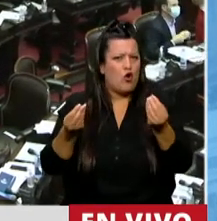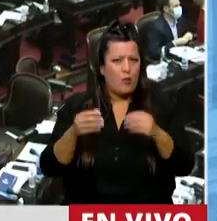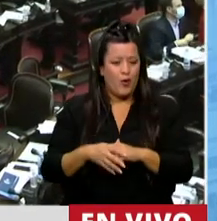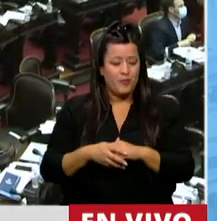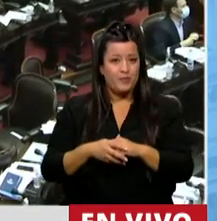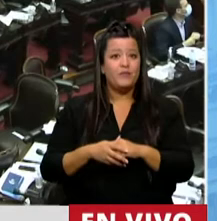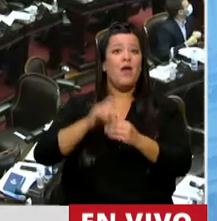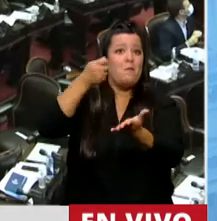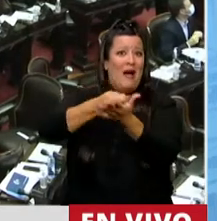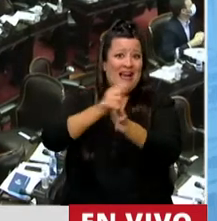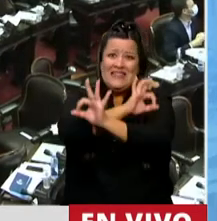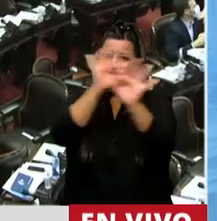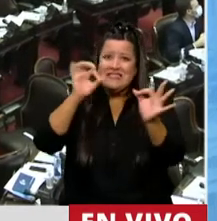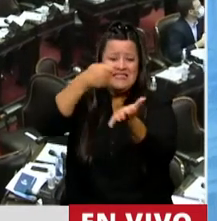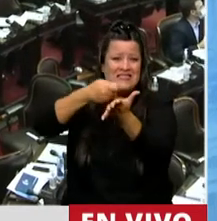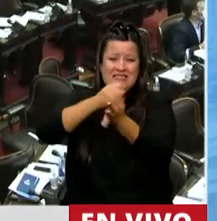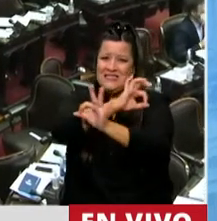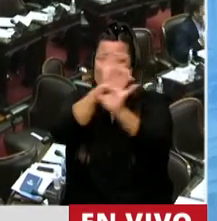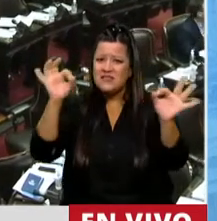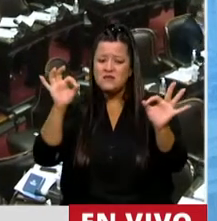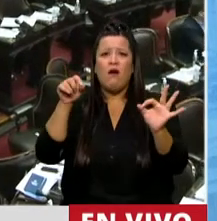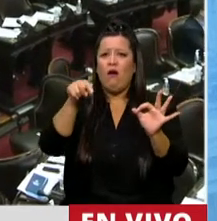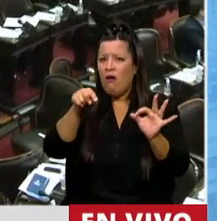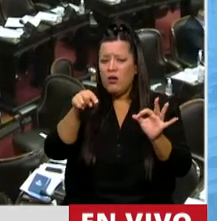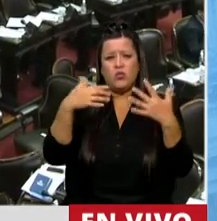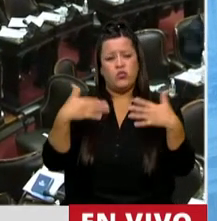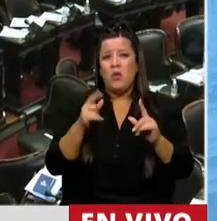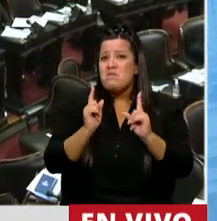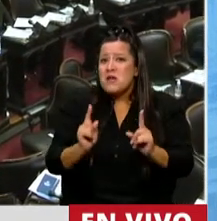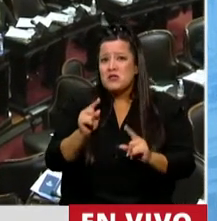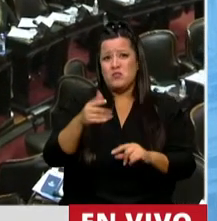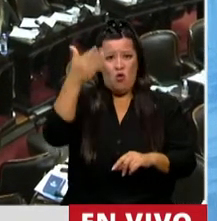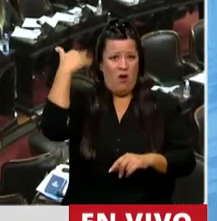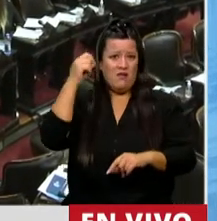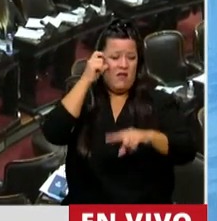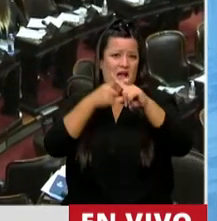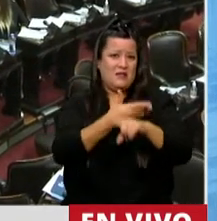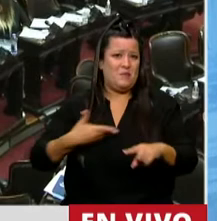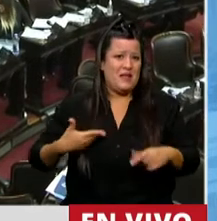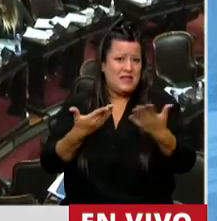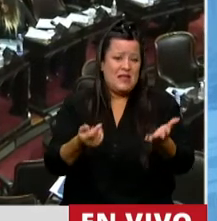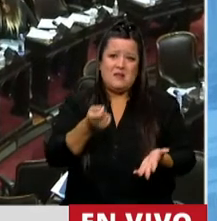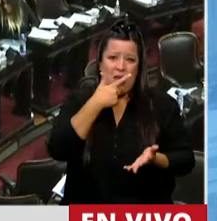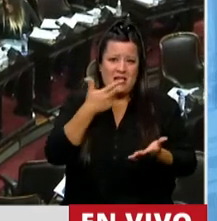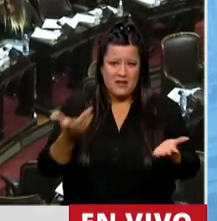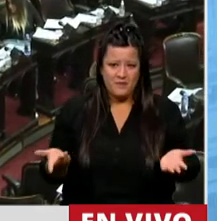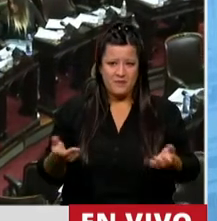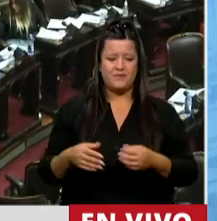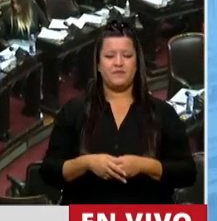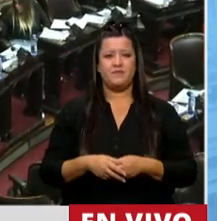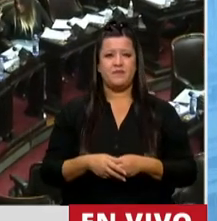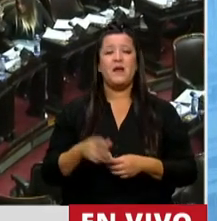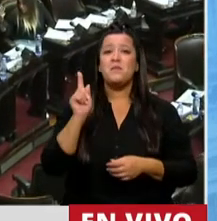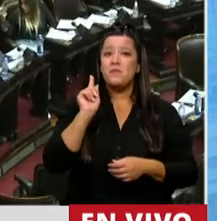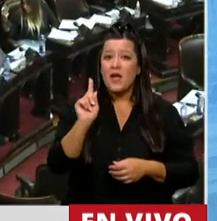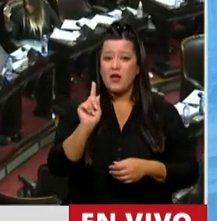Del default al que nos llevó durante su propia presidencia el presidente Macri.